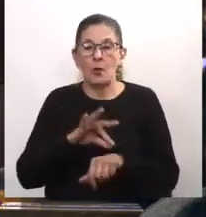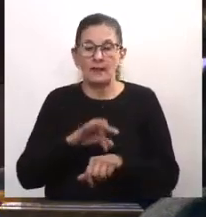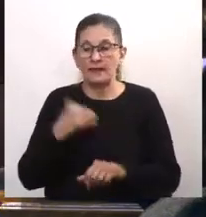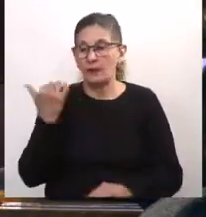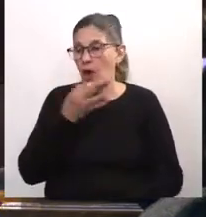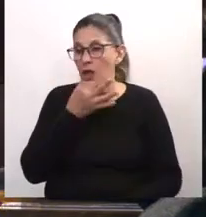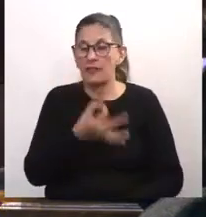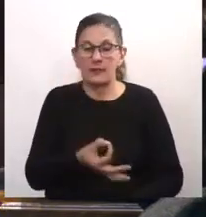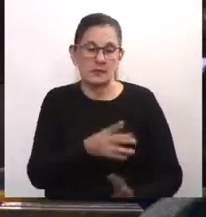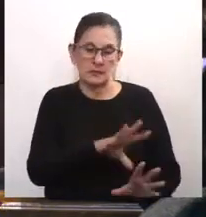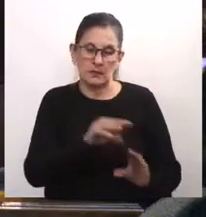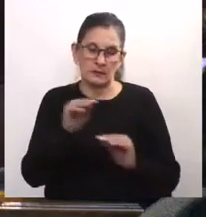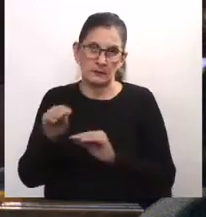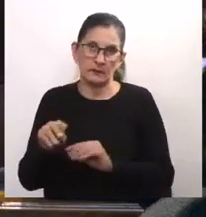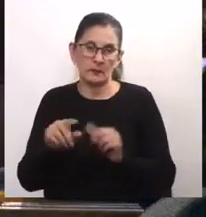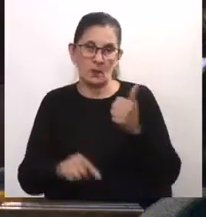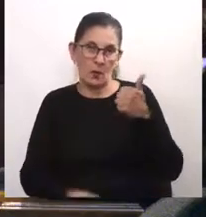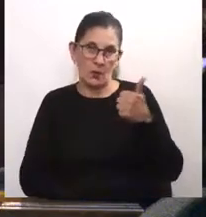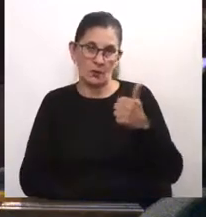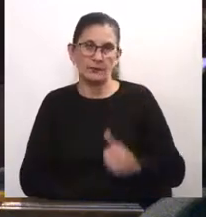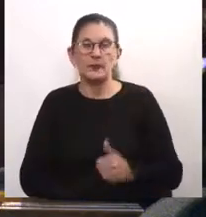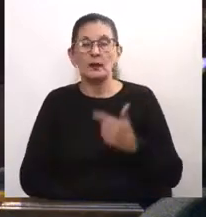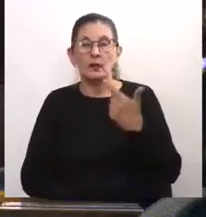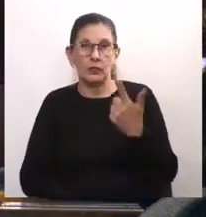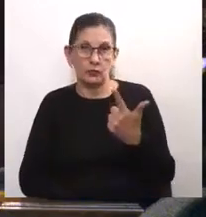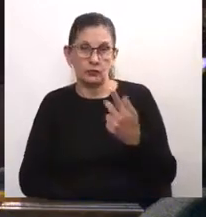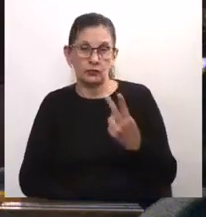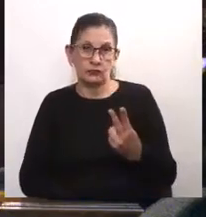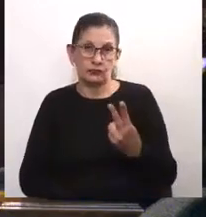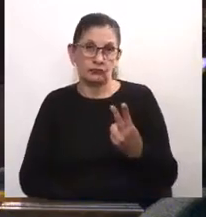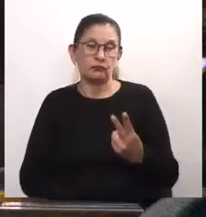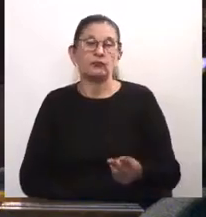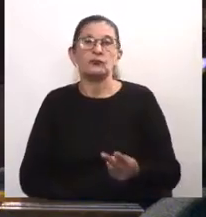acredita. Caso 1. Caso 2,